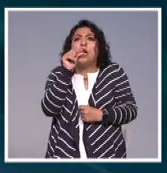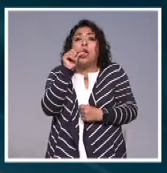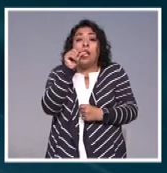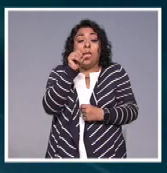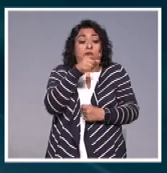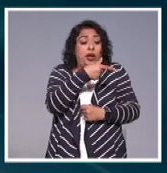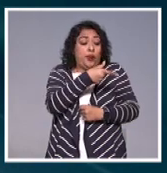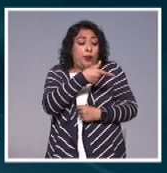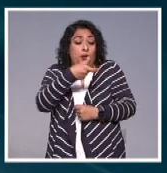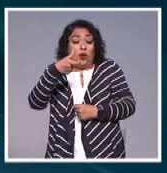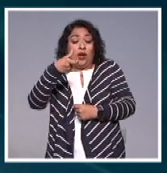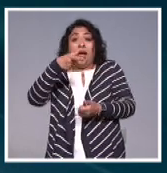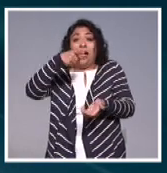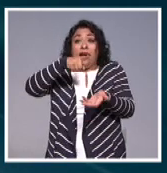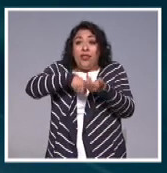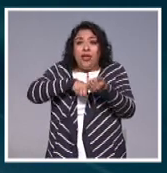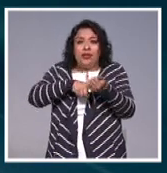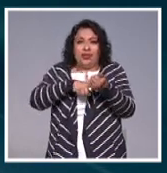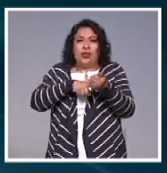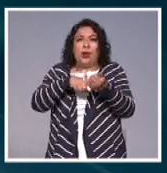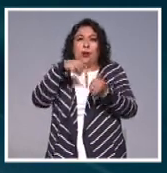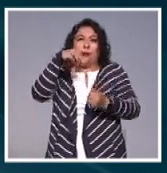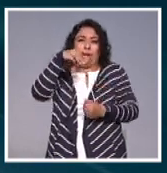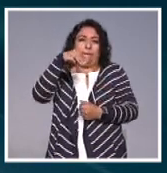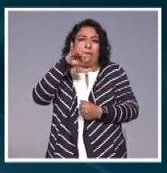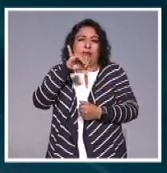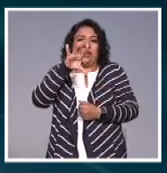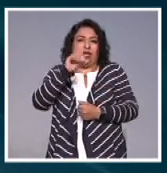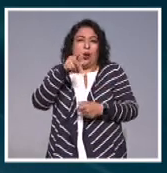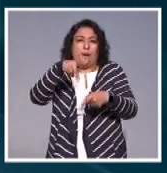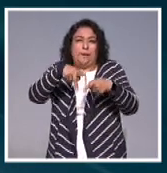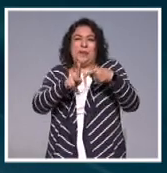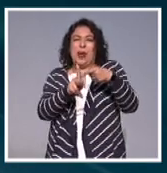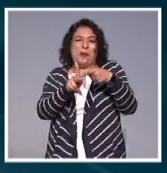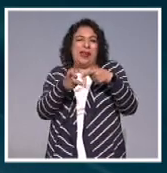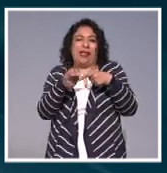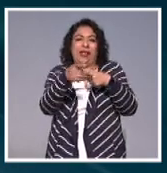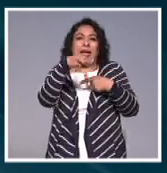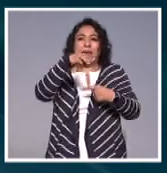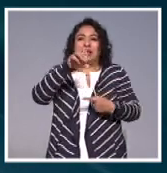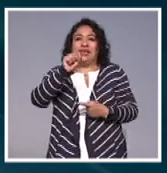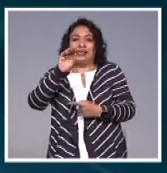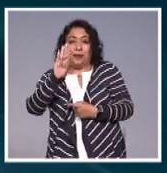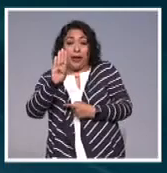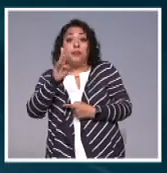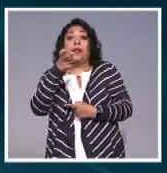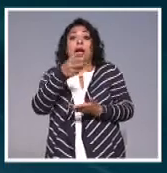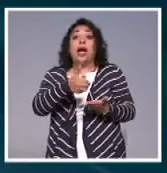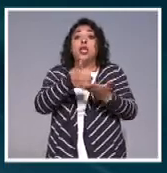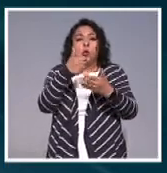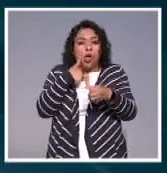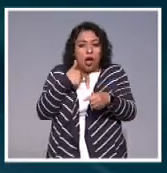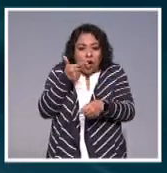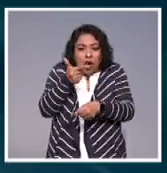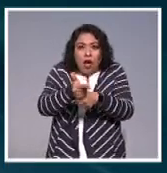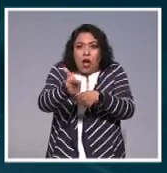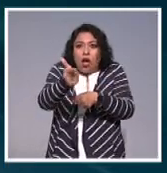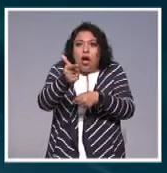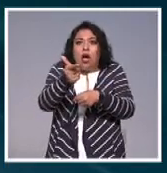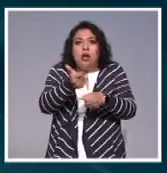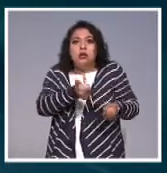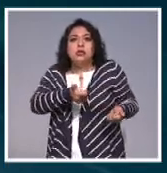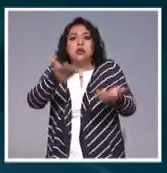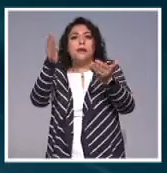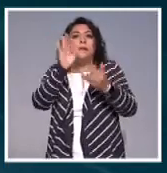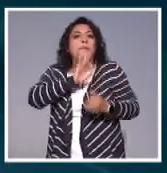ese fluido por la microplomería y eso te permite tener sistemas de detección